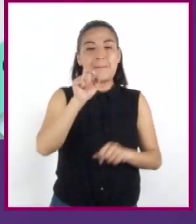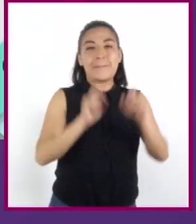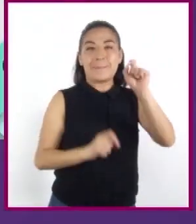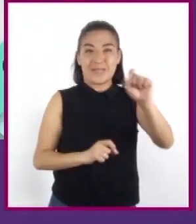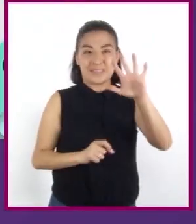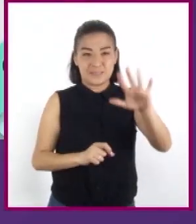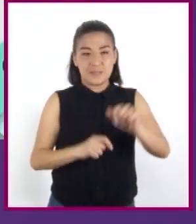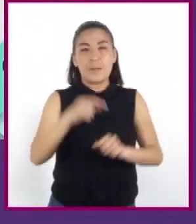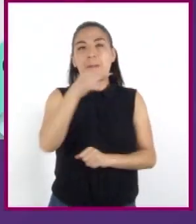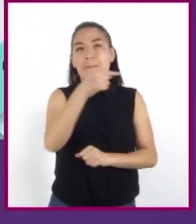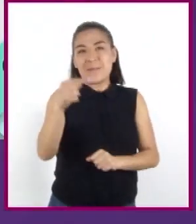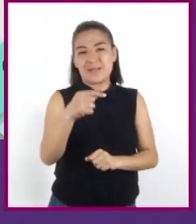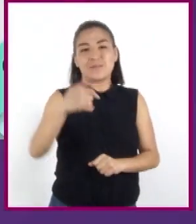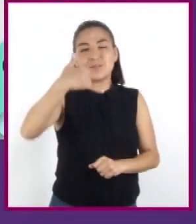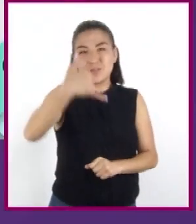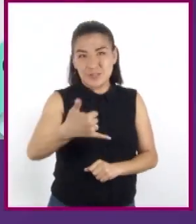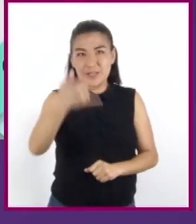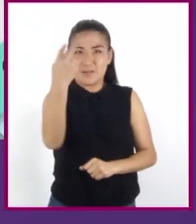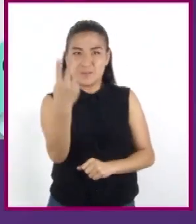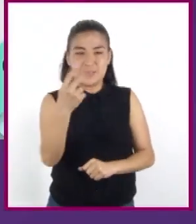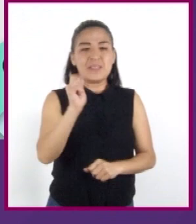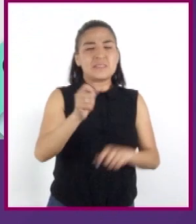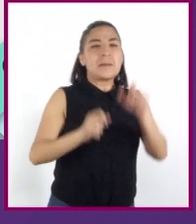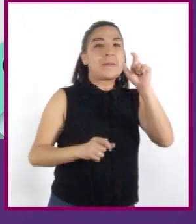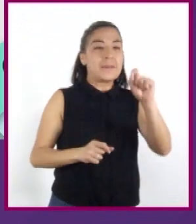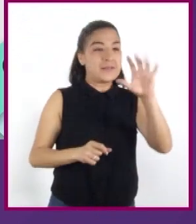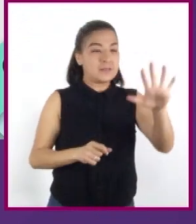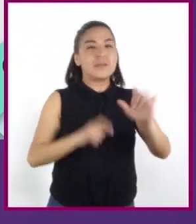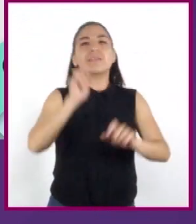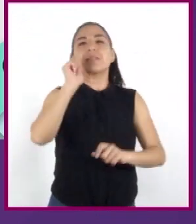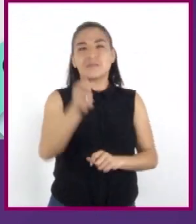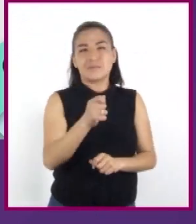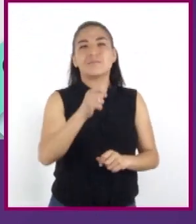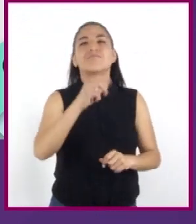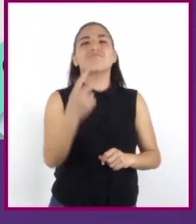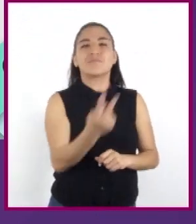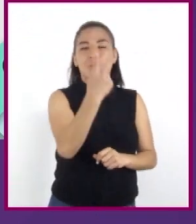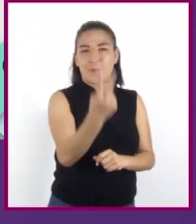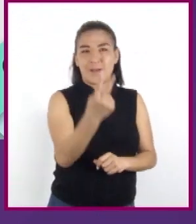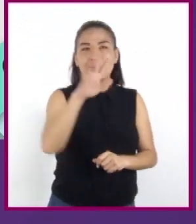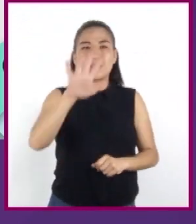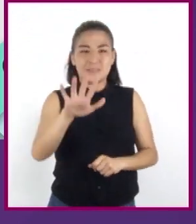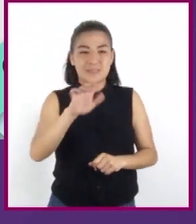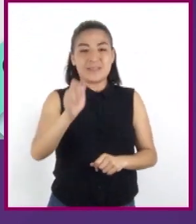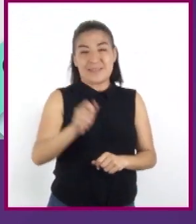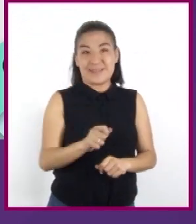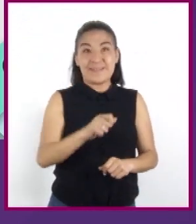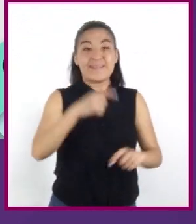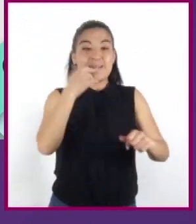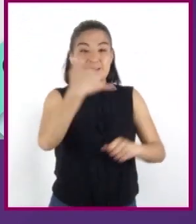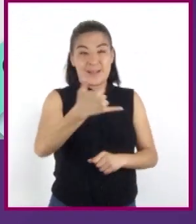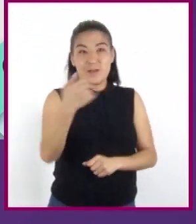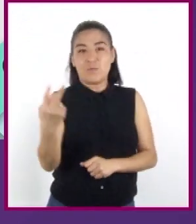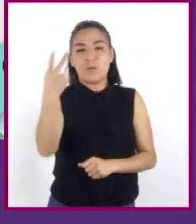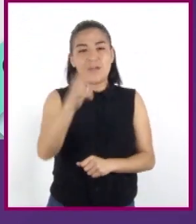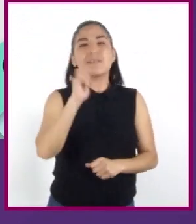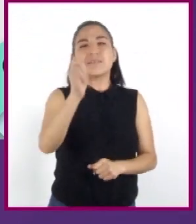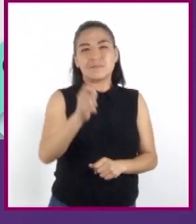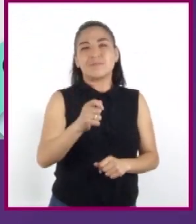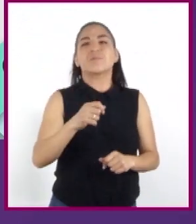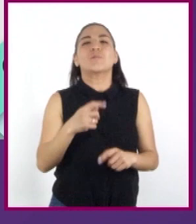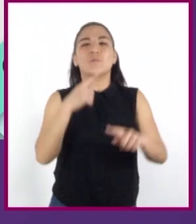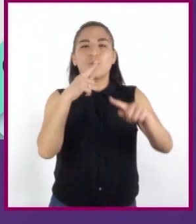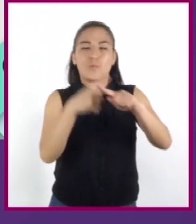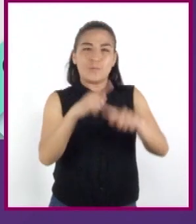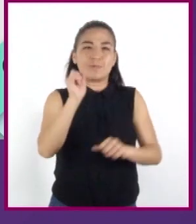y al cuadrado, porque 25 es el cuadrado de 5 y y cuadrada es el cuadrado de y. También la diferencia